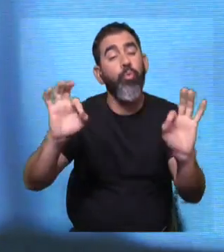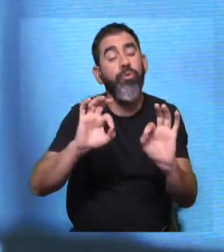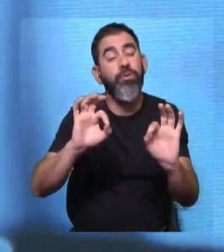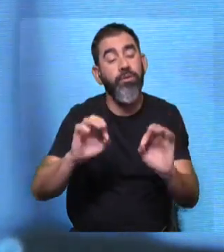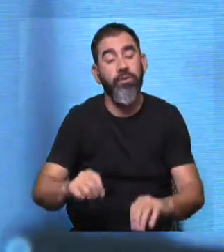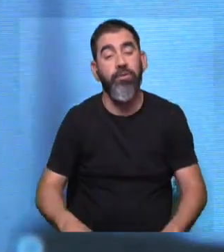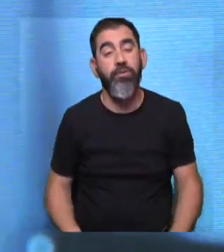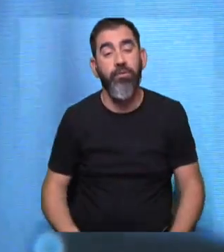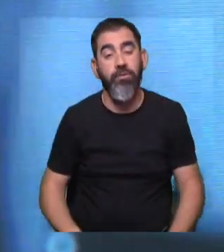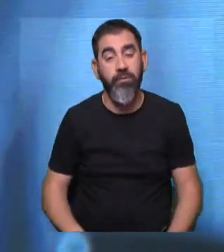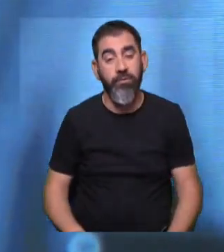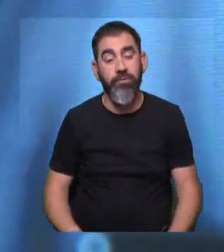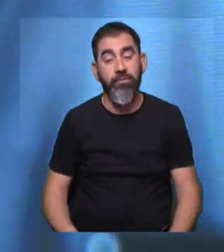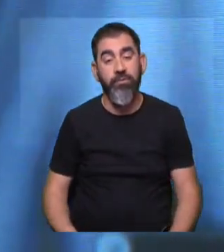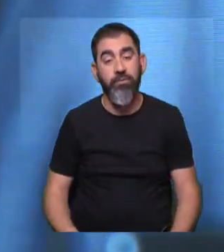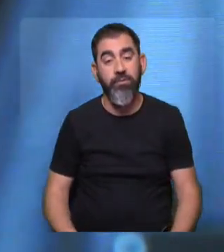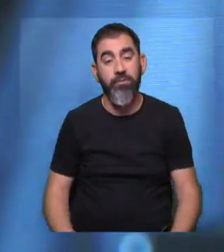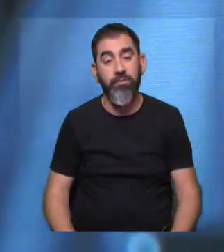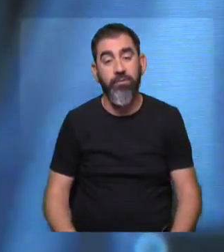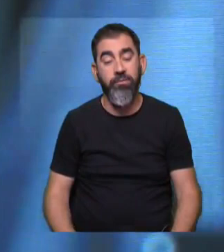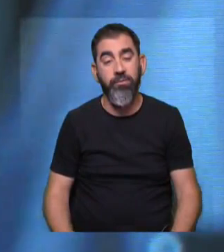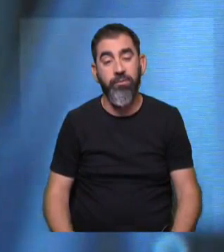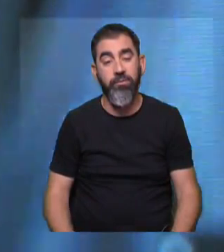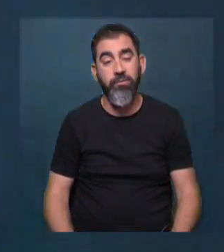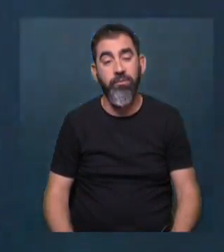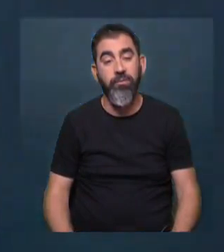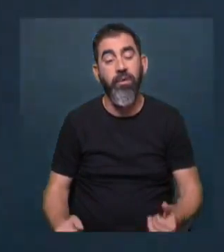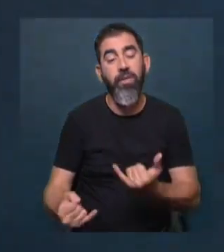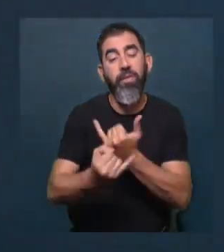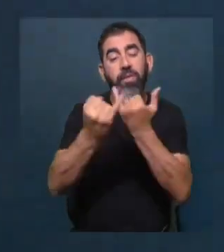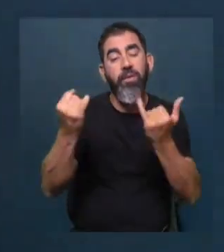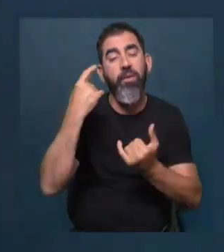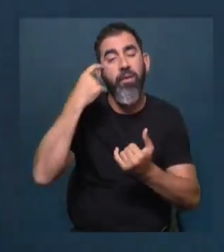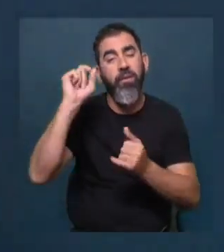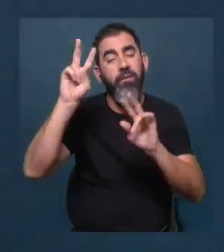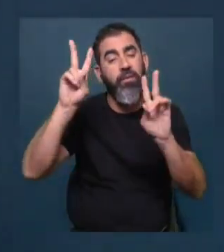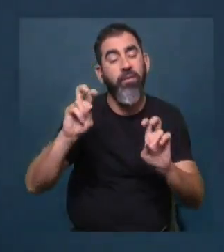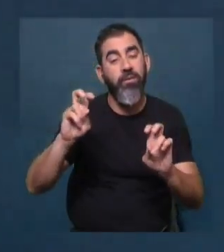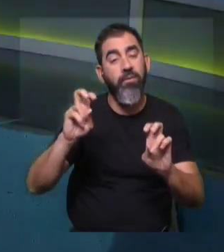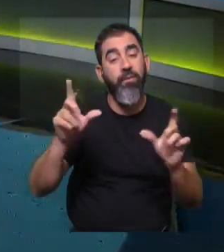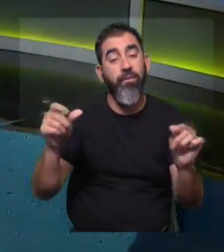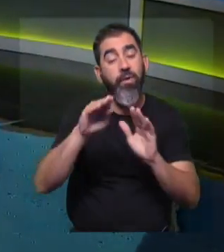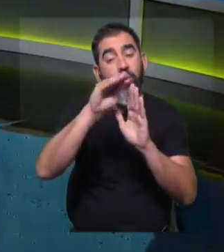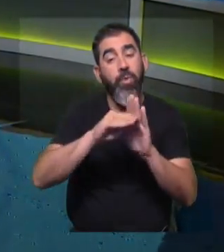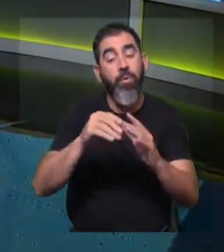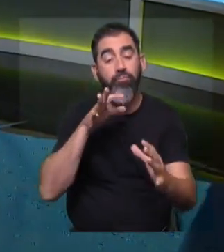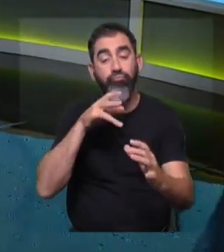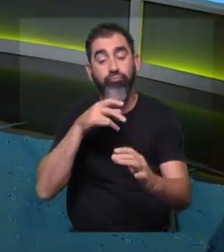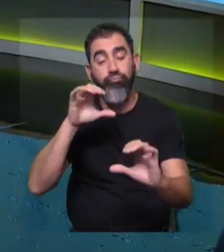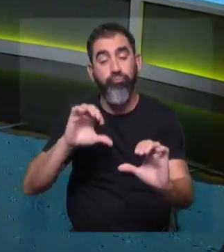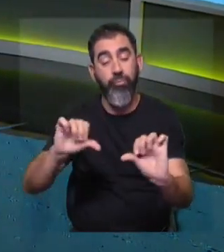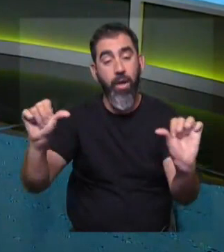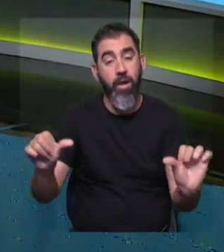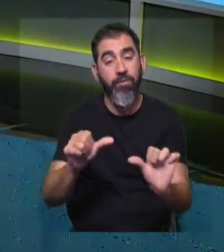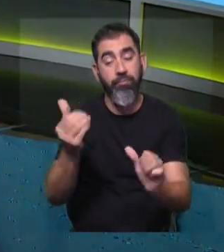científico, sino el del hobby, el del placer. Y hace unos días hubo alguna idea dando vuelta que era cerrar el programa tocando el saxo. Sí. Así